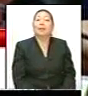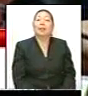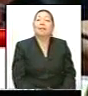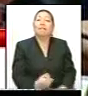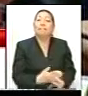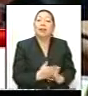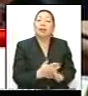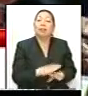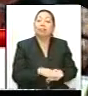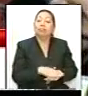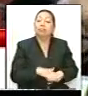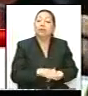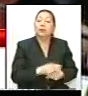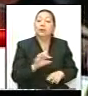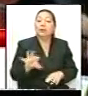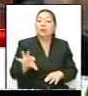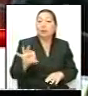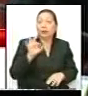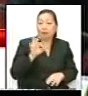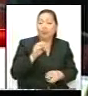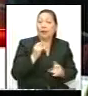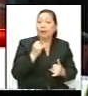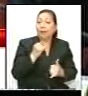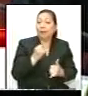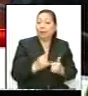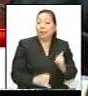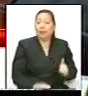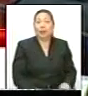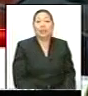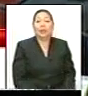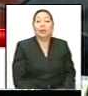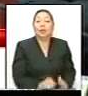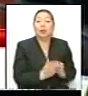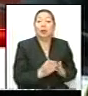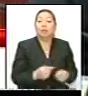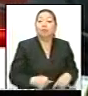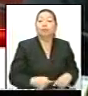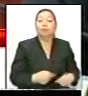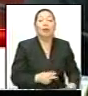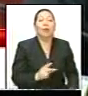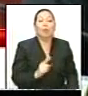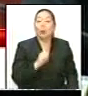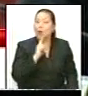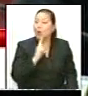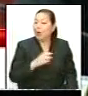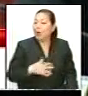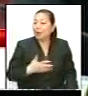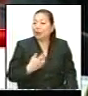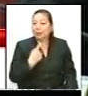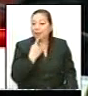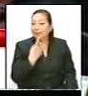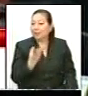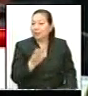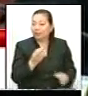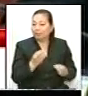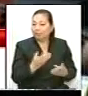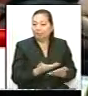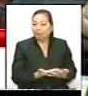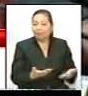facultando al administrado a solicitar la caducidad en el caso que el órgano competente no lo hubiera declarado de